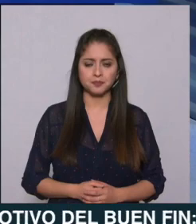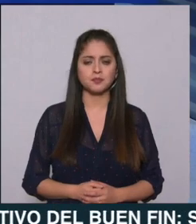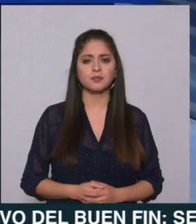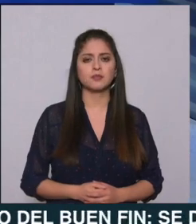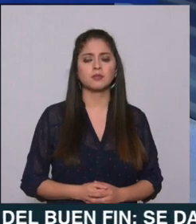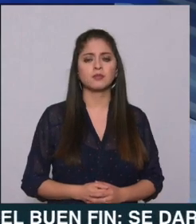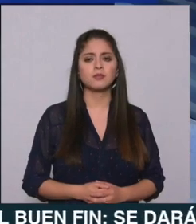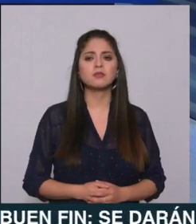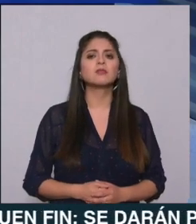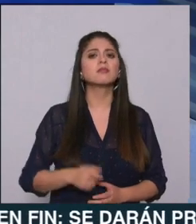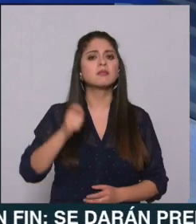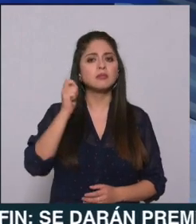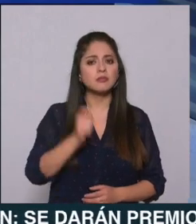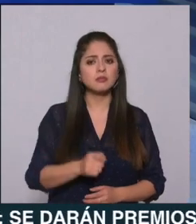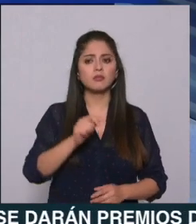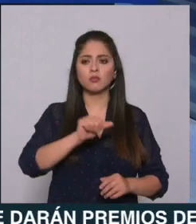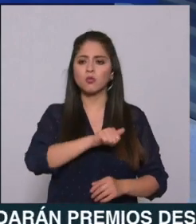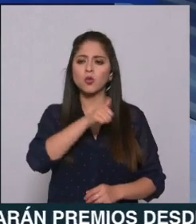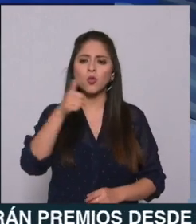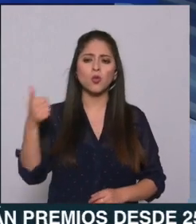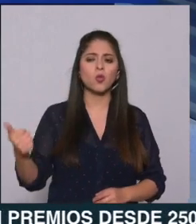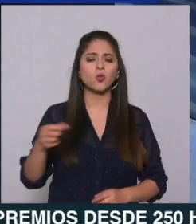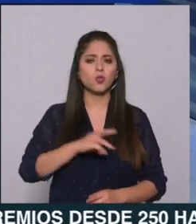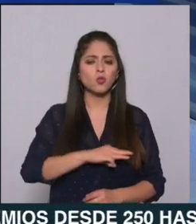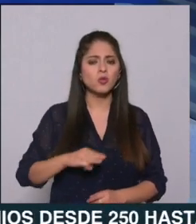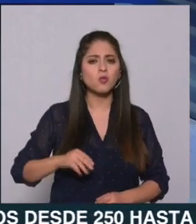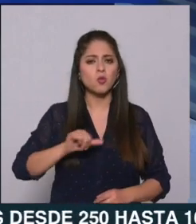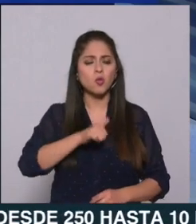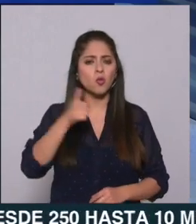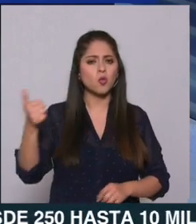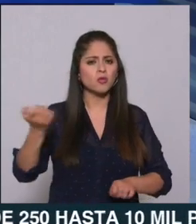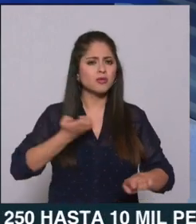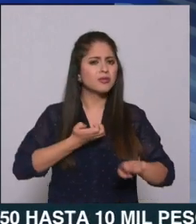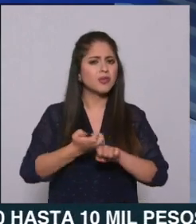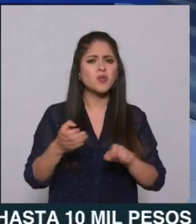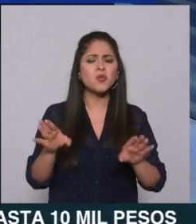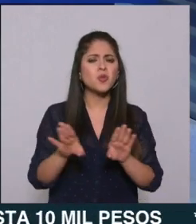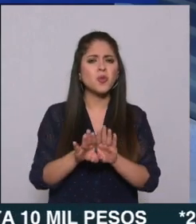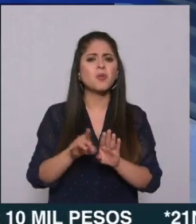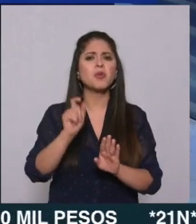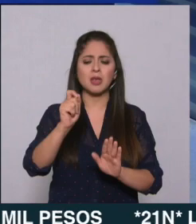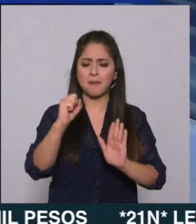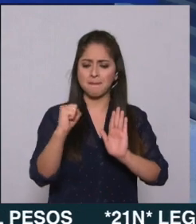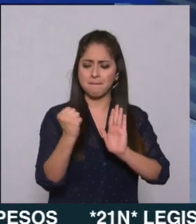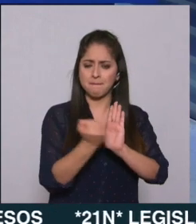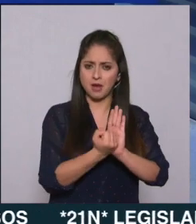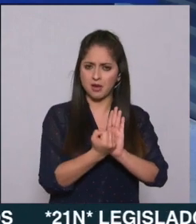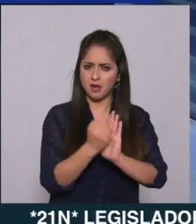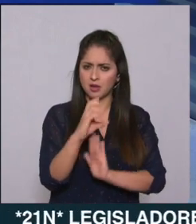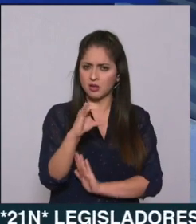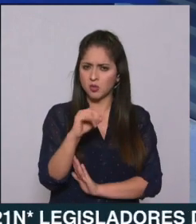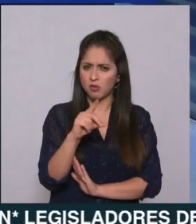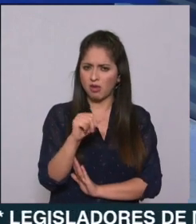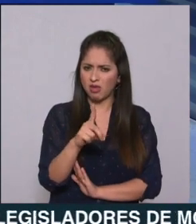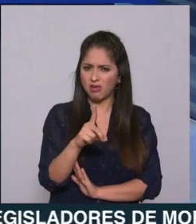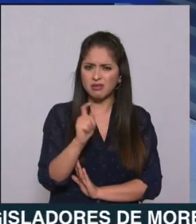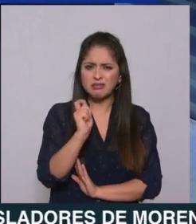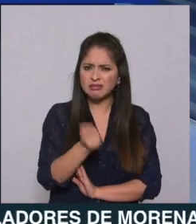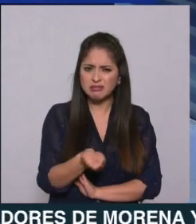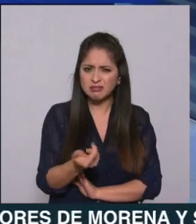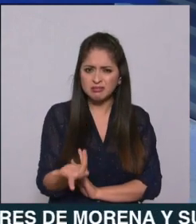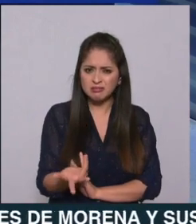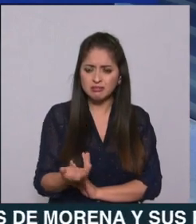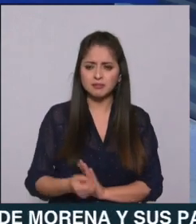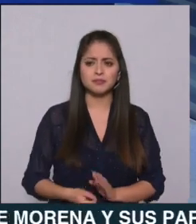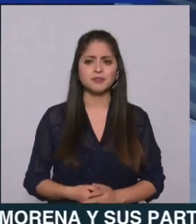Feli, a otros municipios, a otros estados, lo están haciendo grande a través de Marca Ciudad. Alcalde, ¿qué es Marca Ciudad? Es un